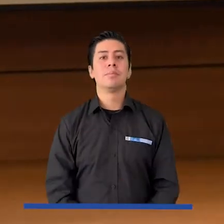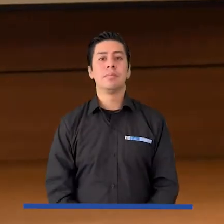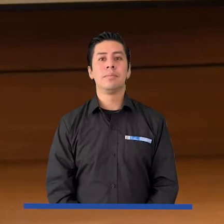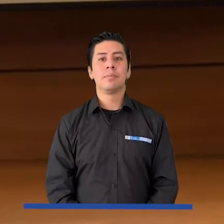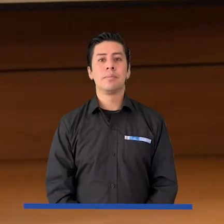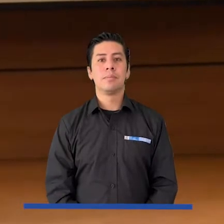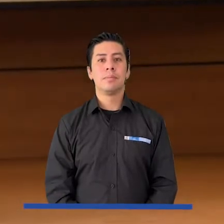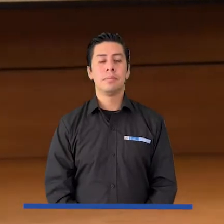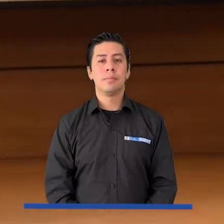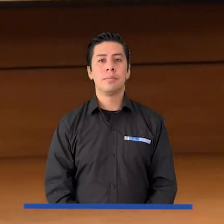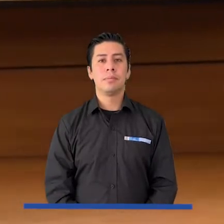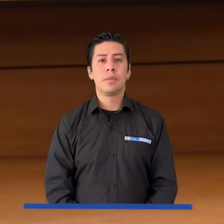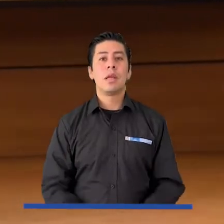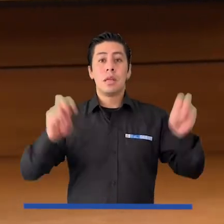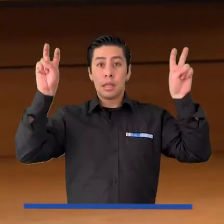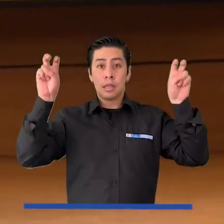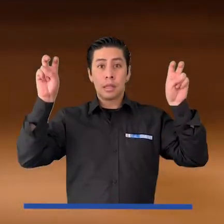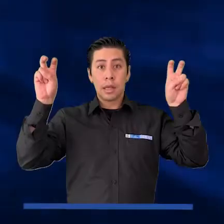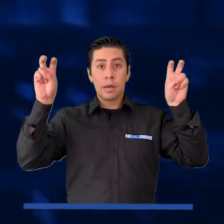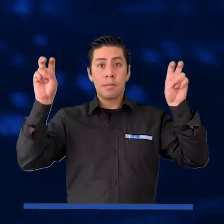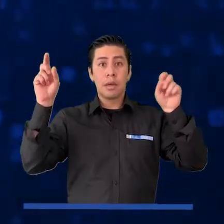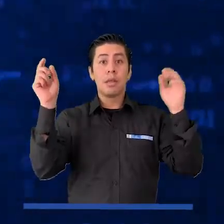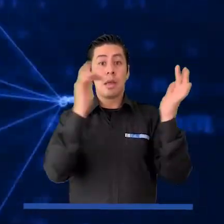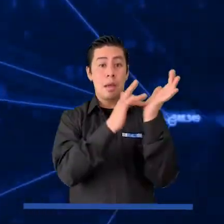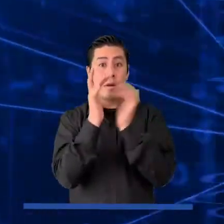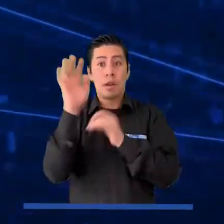de la Mesa Nacional de Víctimas, Eucari Salas.